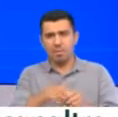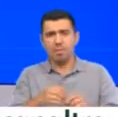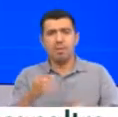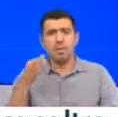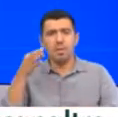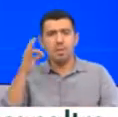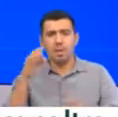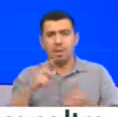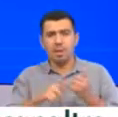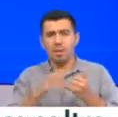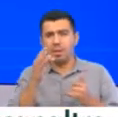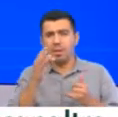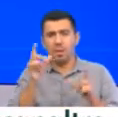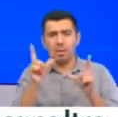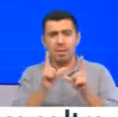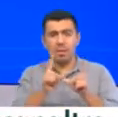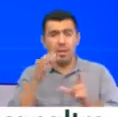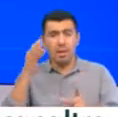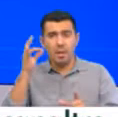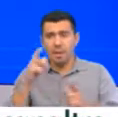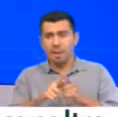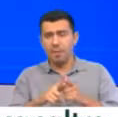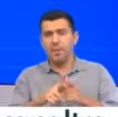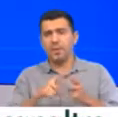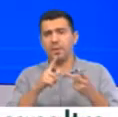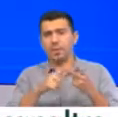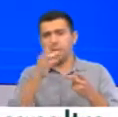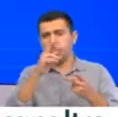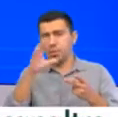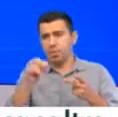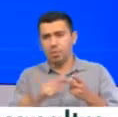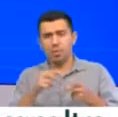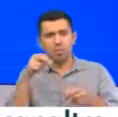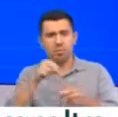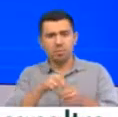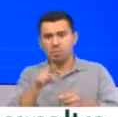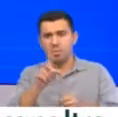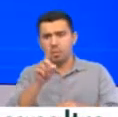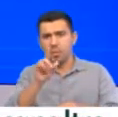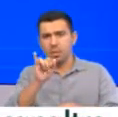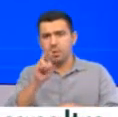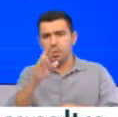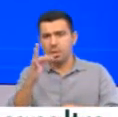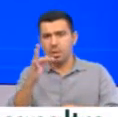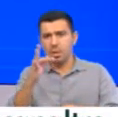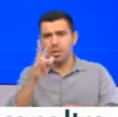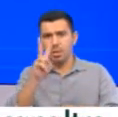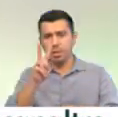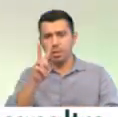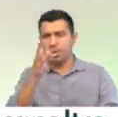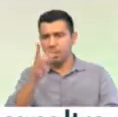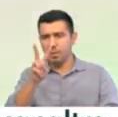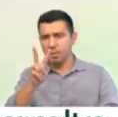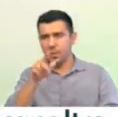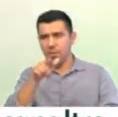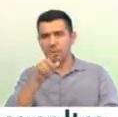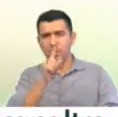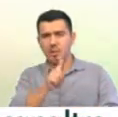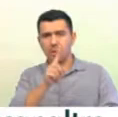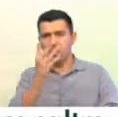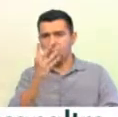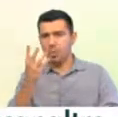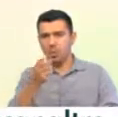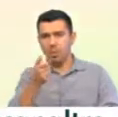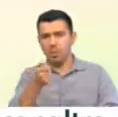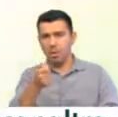Canal 13 a la parrilla de programación de DirecTV. Usted podrá vernos por el canal 144. A partir del